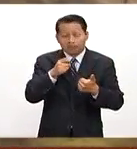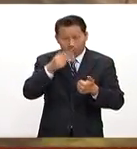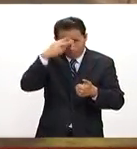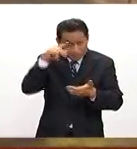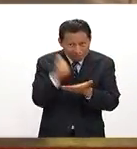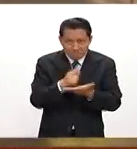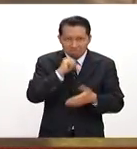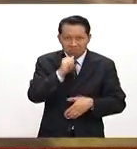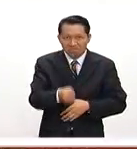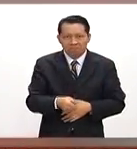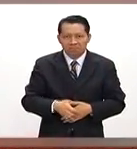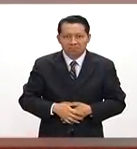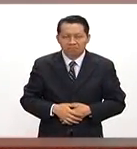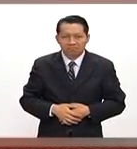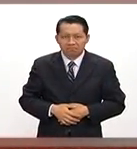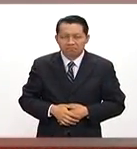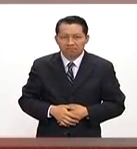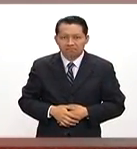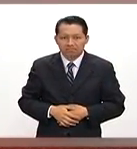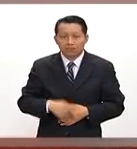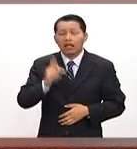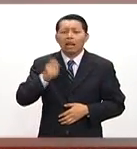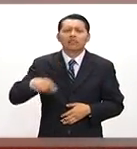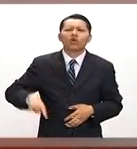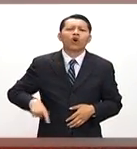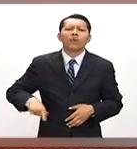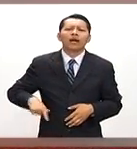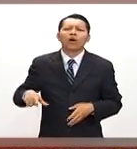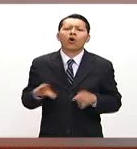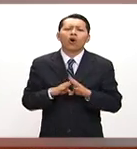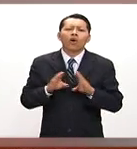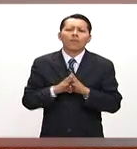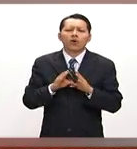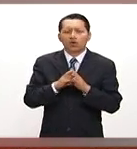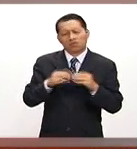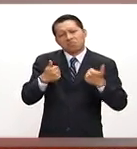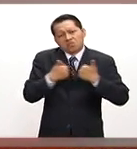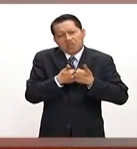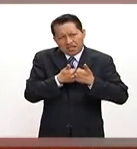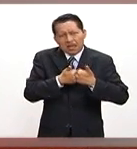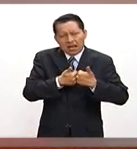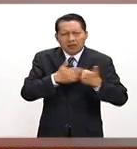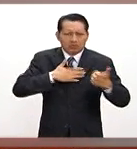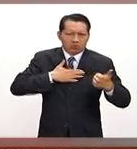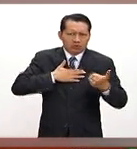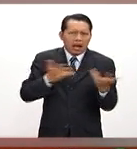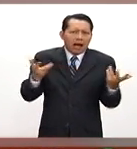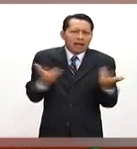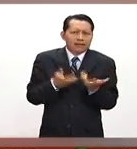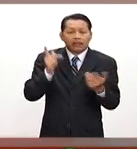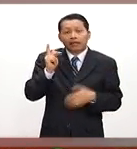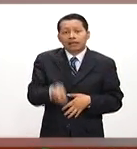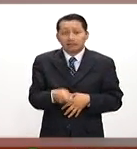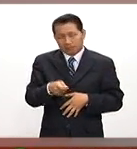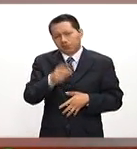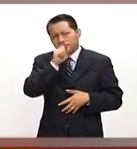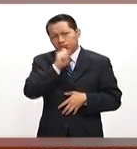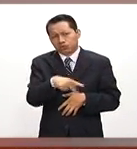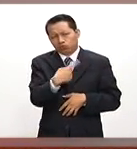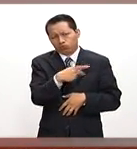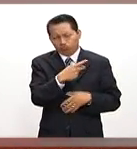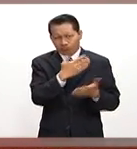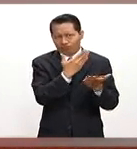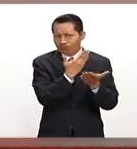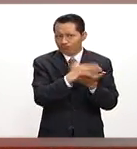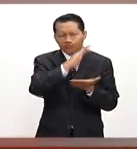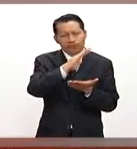Blanca. El gobierno hacer lo que quiera dentro de sus fronteras. Esa no es decisión que corresponde a este gobierno. Lo que queda